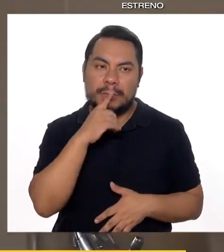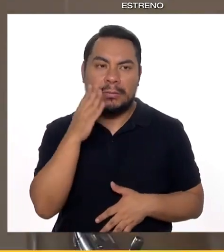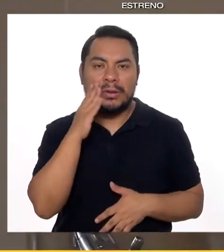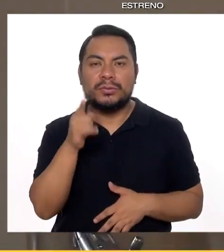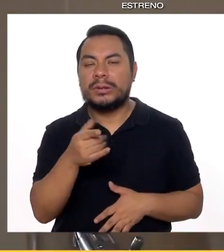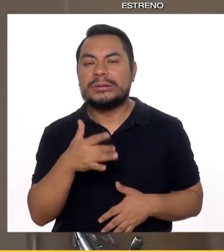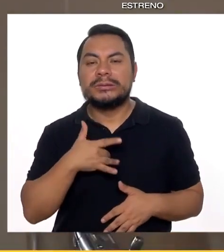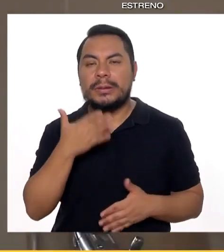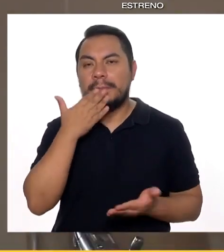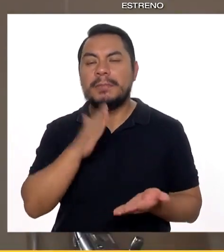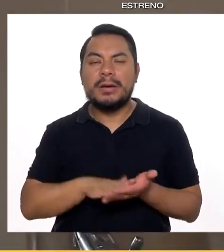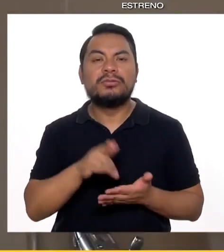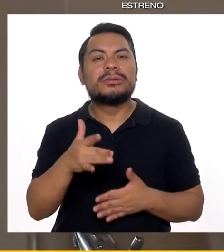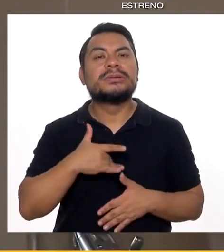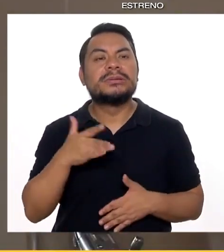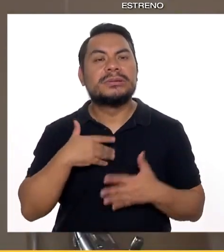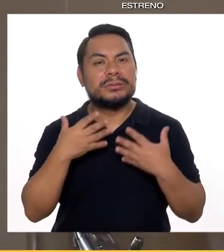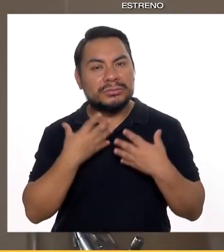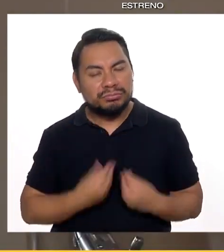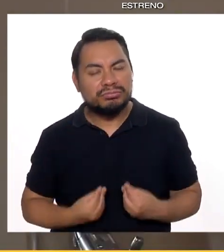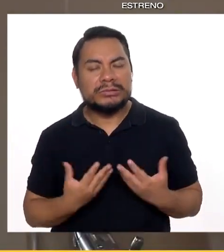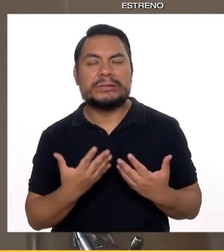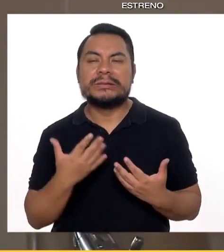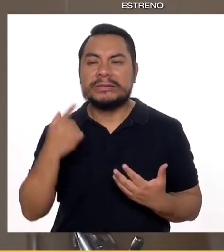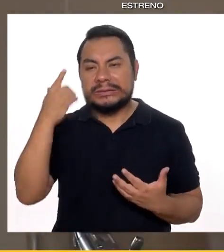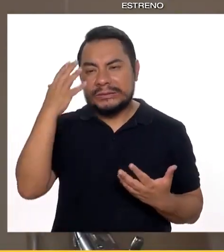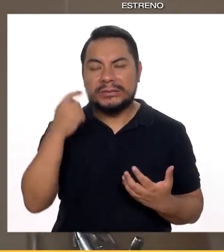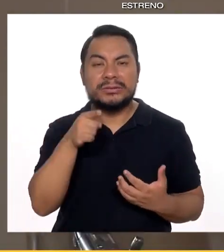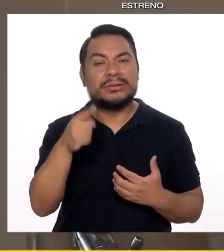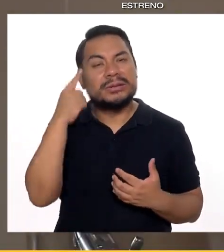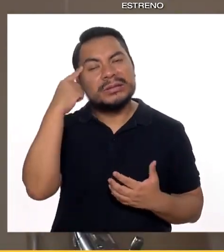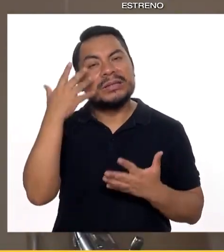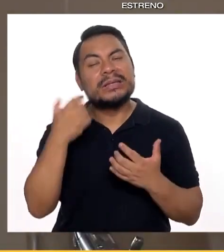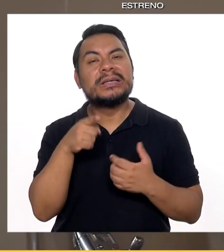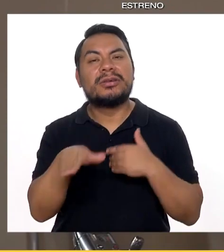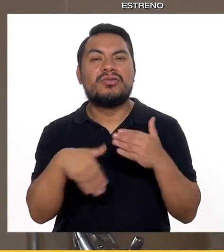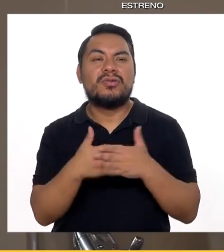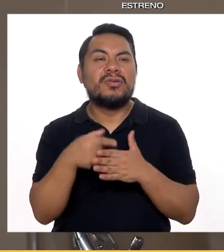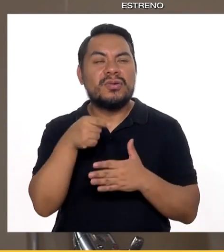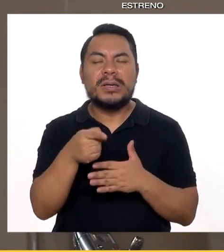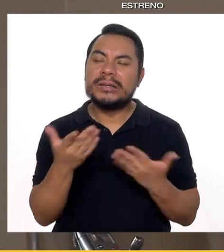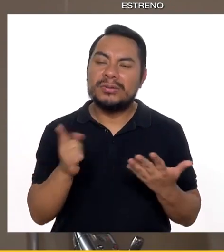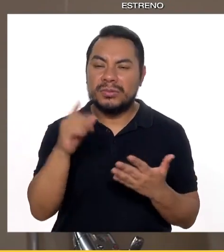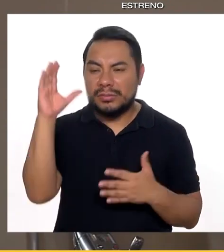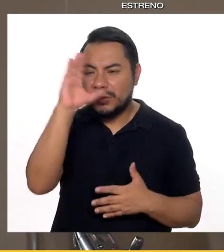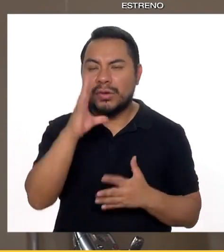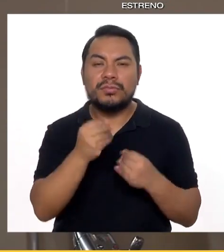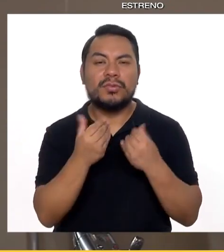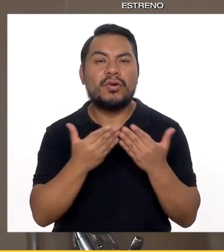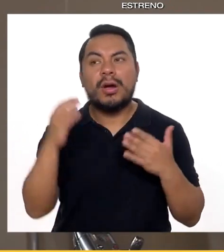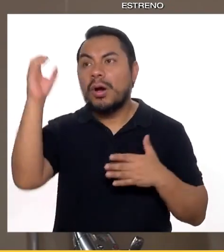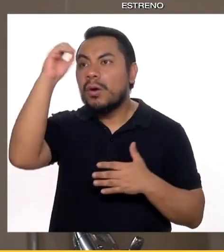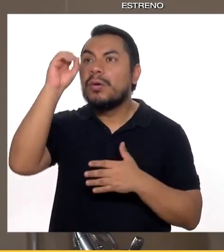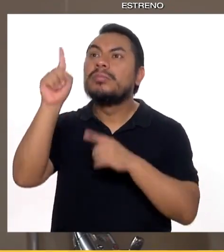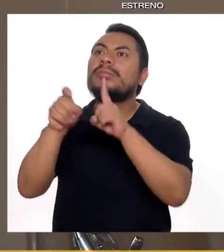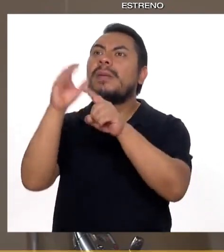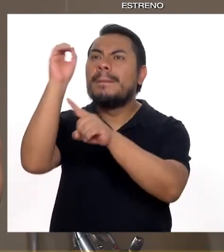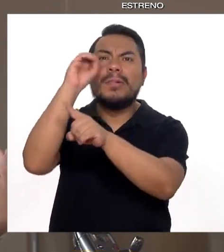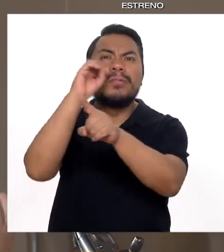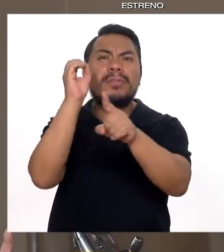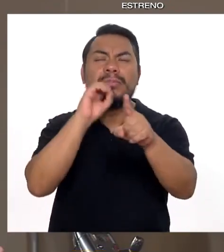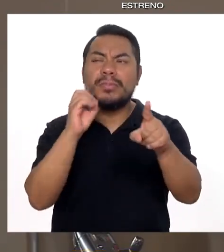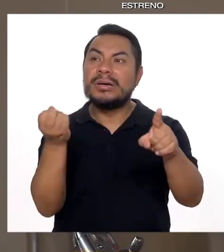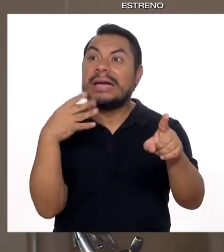a sentir mal, te vas a sentir triste, te vas a sentir frustrado, vas a querer pelear contra eso, vas a querer buscar muchísimas opiniones, vas a